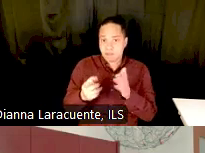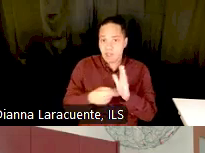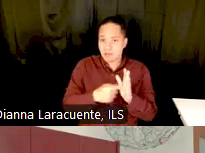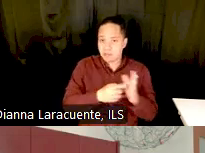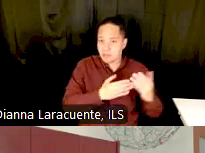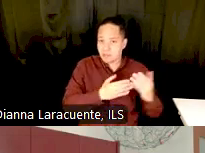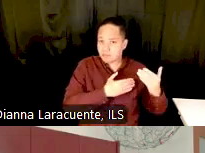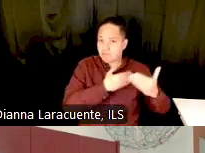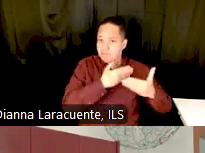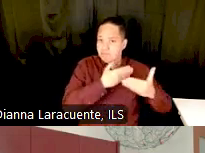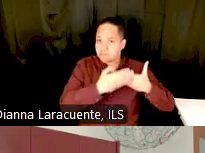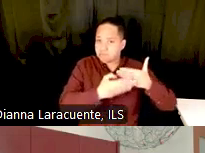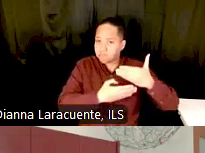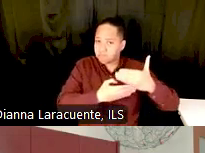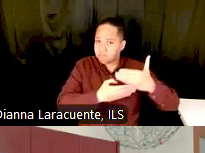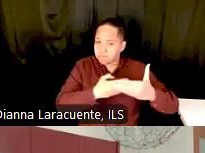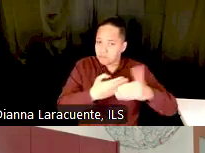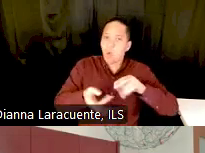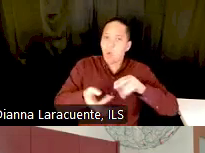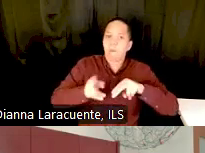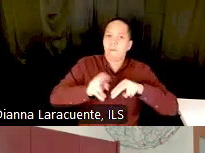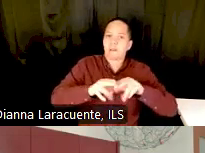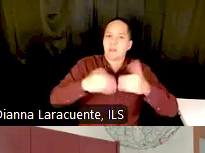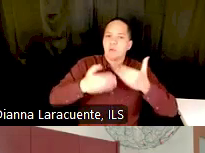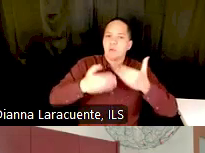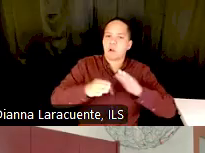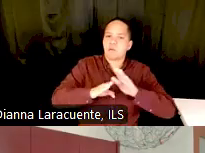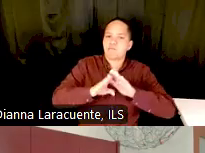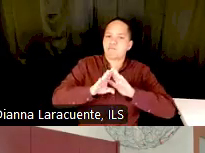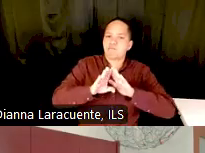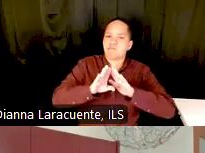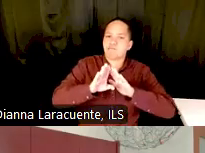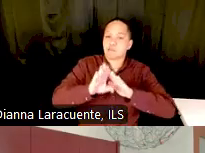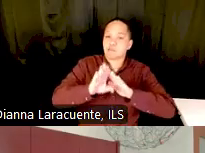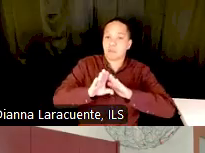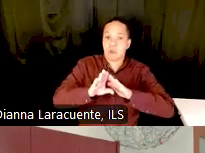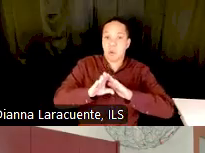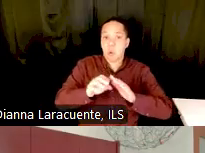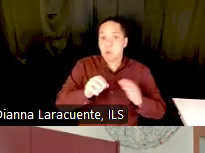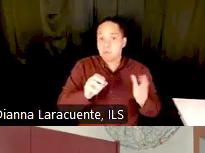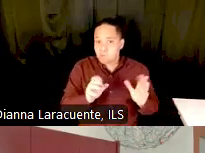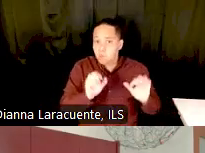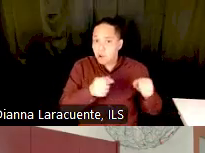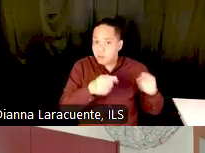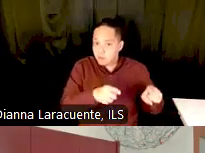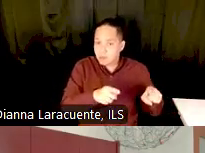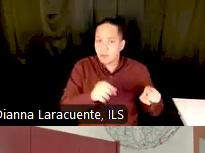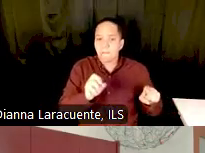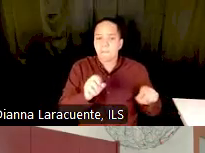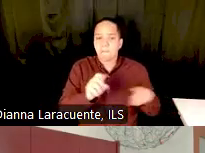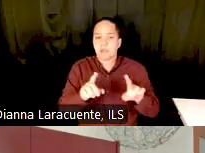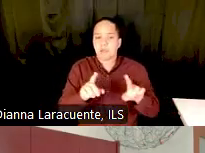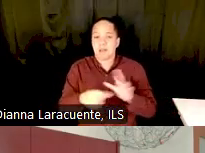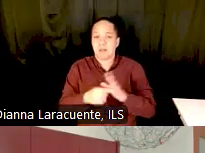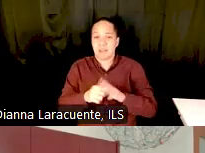de escalamiento, de que va subiendo, a veces simplemente explotan. Es importante